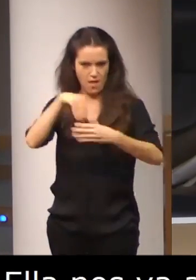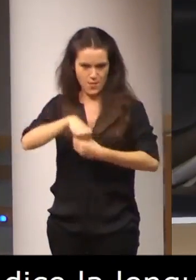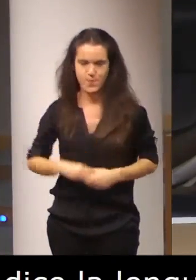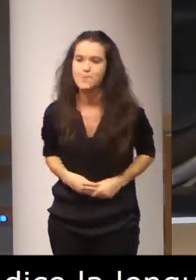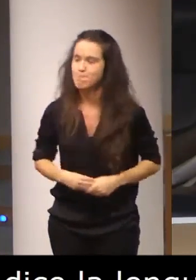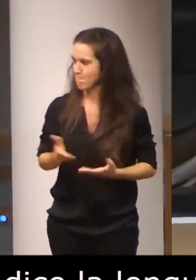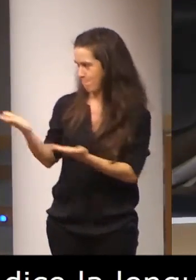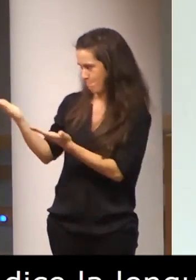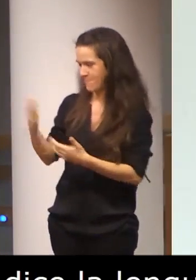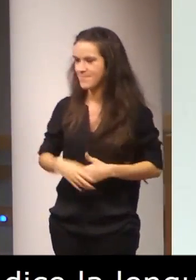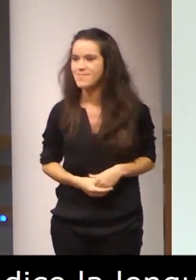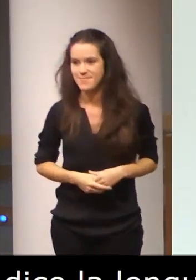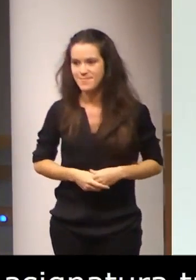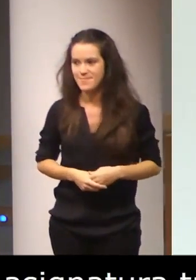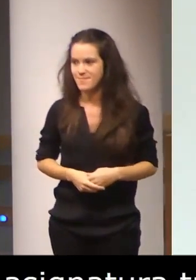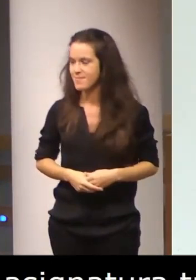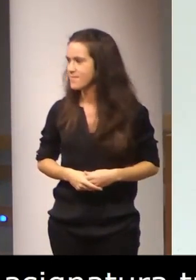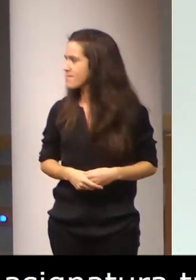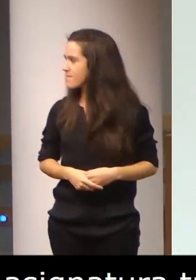Adelante, por favor.